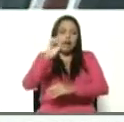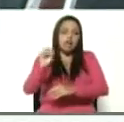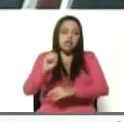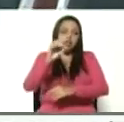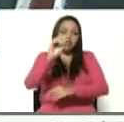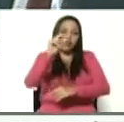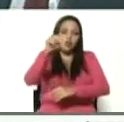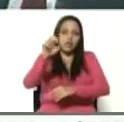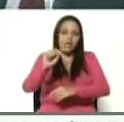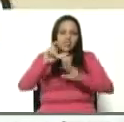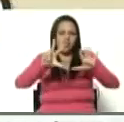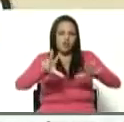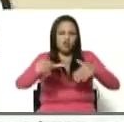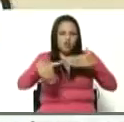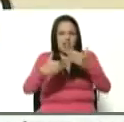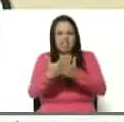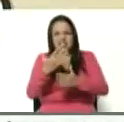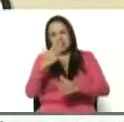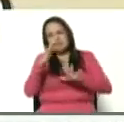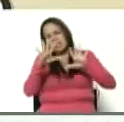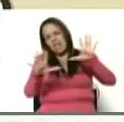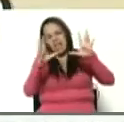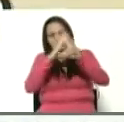las 8 de la noche hasta las 10, 10 y cuarto.